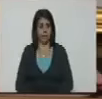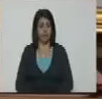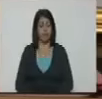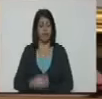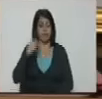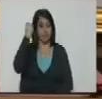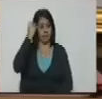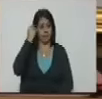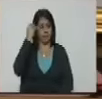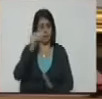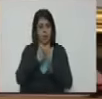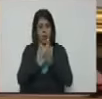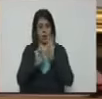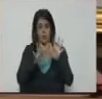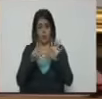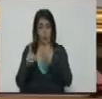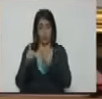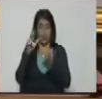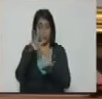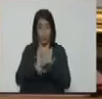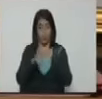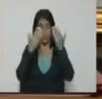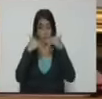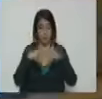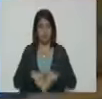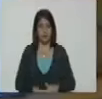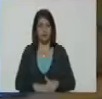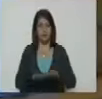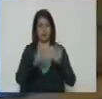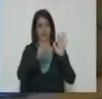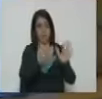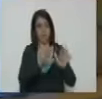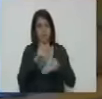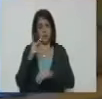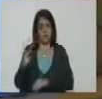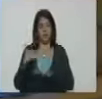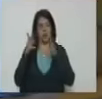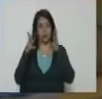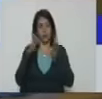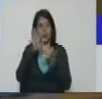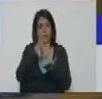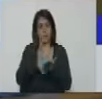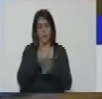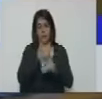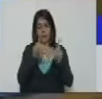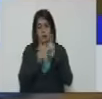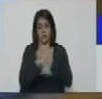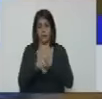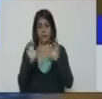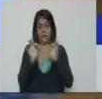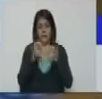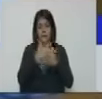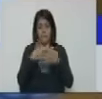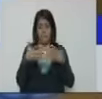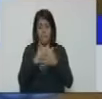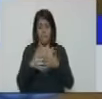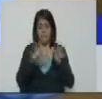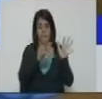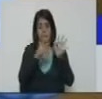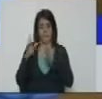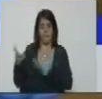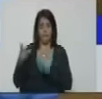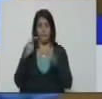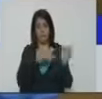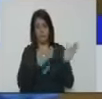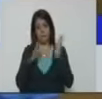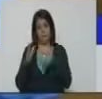En consideración el artículo 16. Aprobado. Siguiente. Décimo segundo. Se sugiere aprobar con modificación el contenido del artículo 18, el